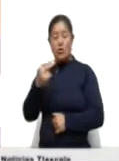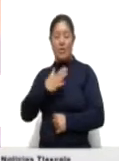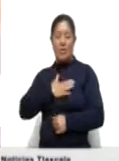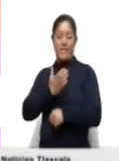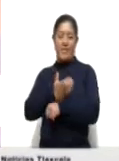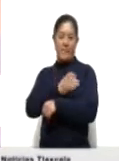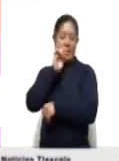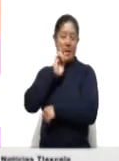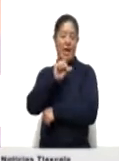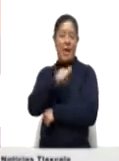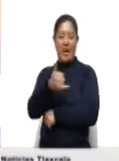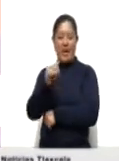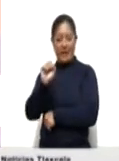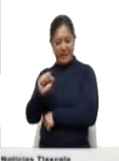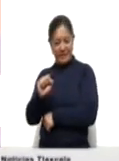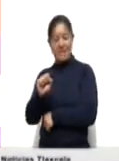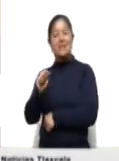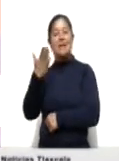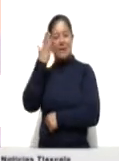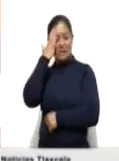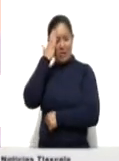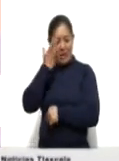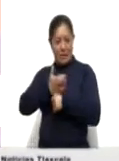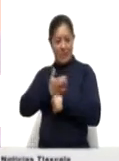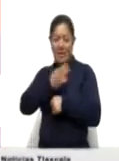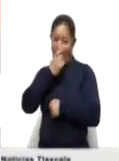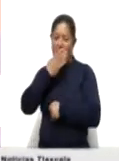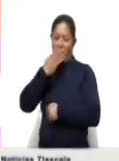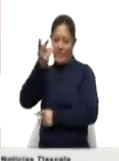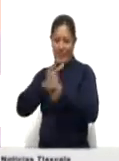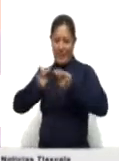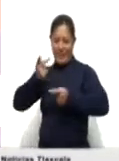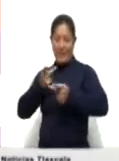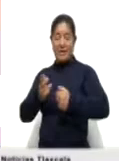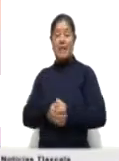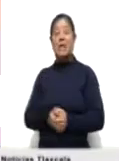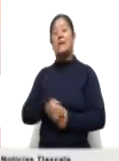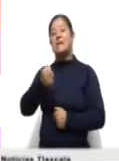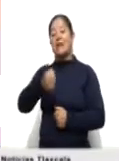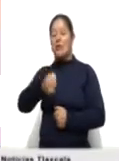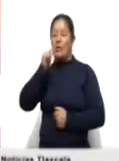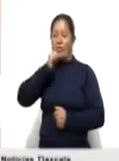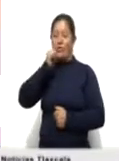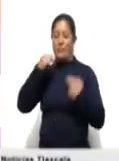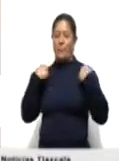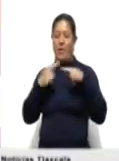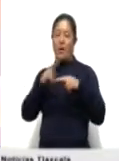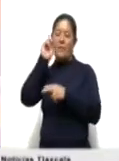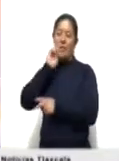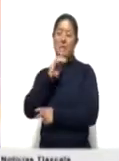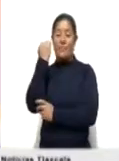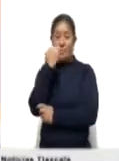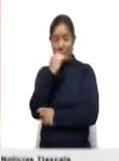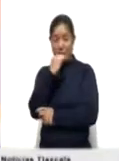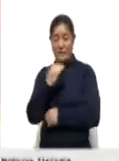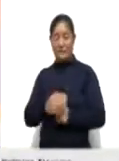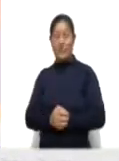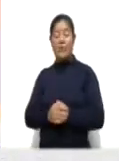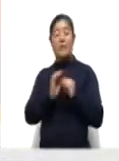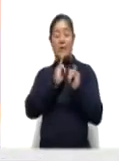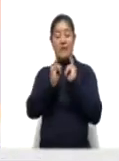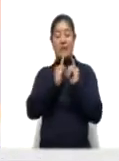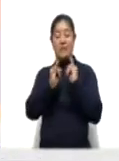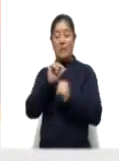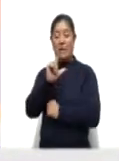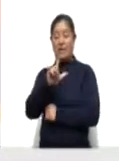quien es titular de este espacio, le doy por supuesto la más cordial bienvenida. Saludo como siempre a la maestra Miroslava Amador,